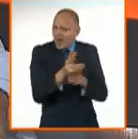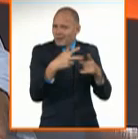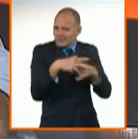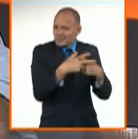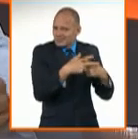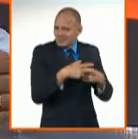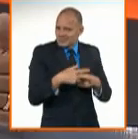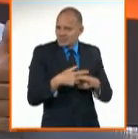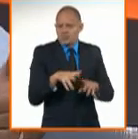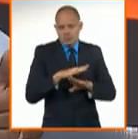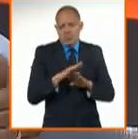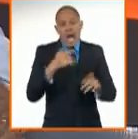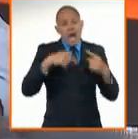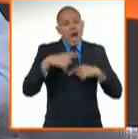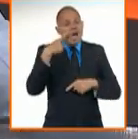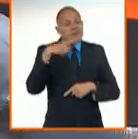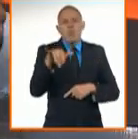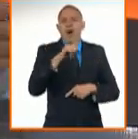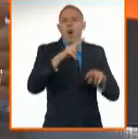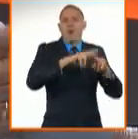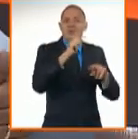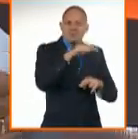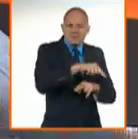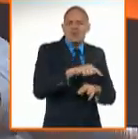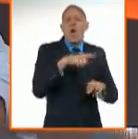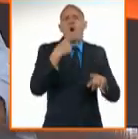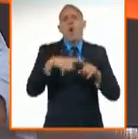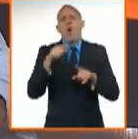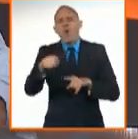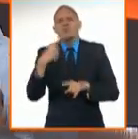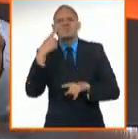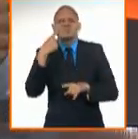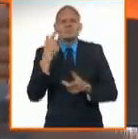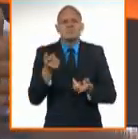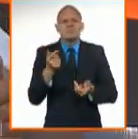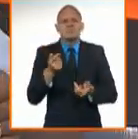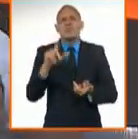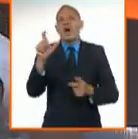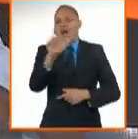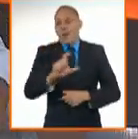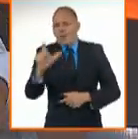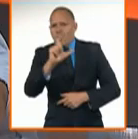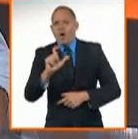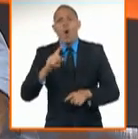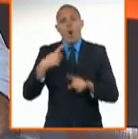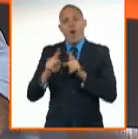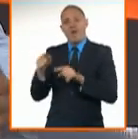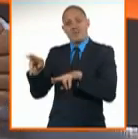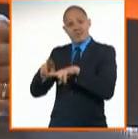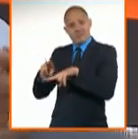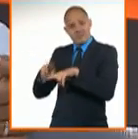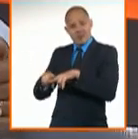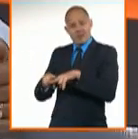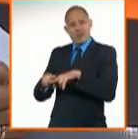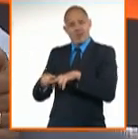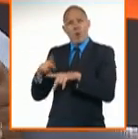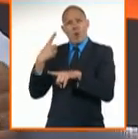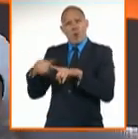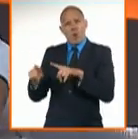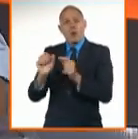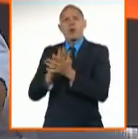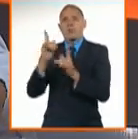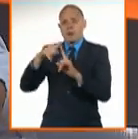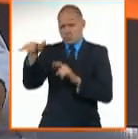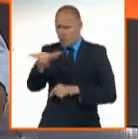mantenimientos que realizar en la máquina de césped en las máquinas de éste habana en las máquinas propiamente de guiteras también